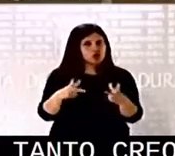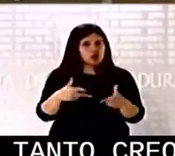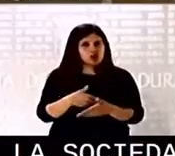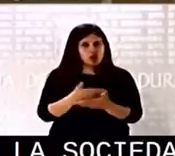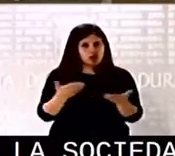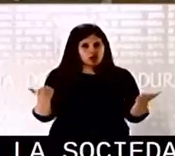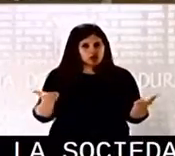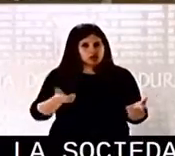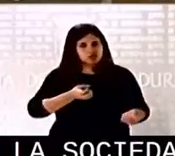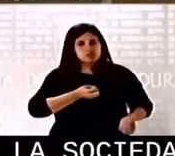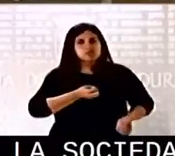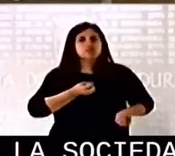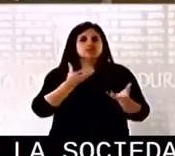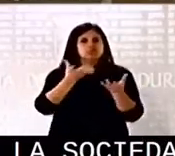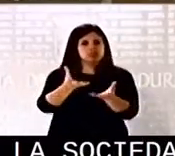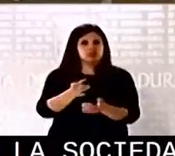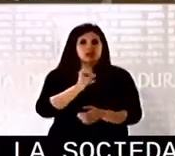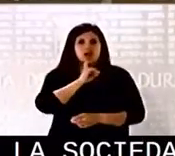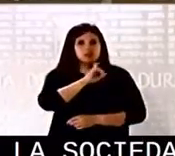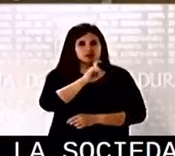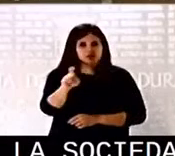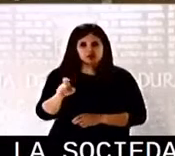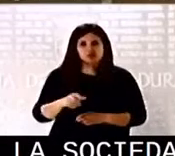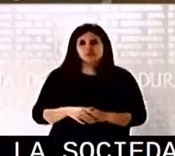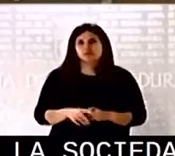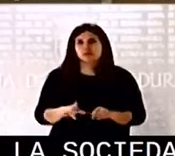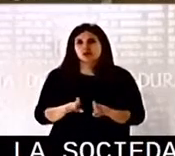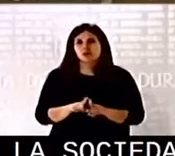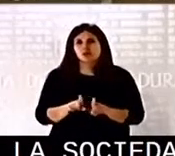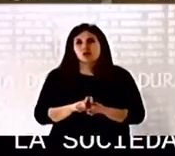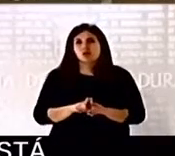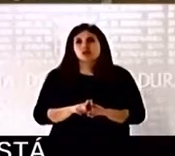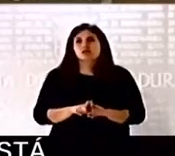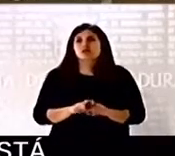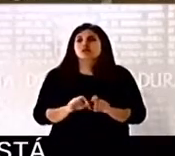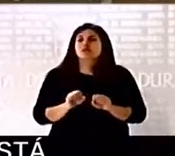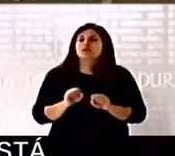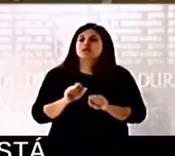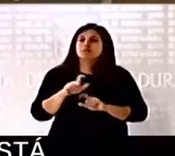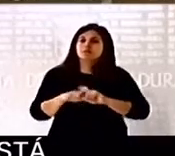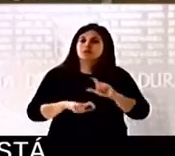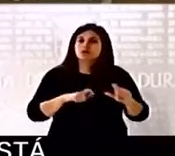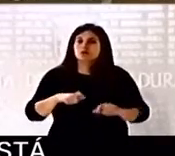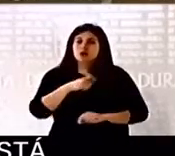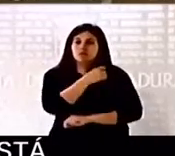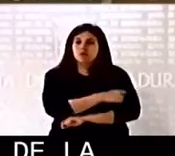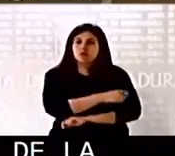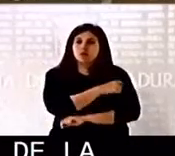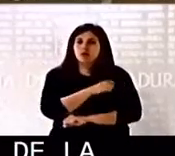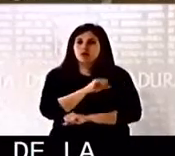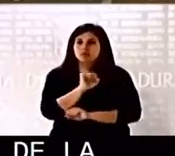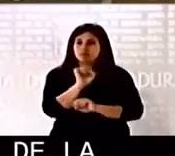diciéndoles que el estado de inmunidad está protegiendo ya a una parte muy importante de la población,